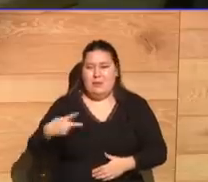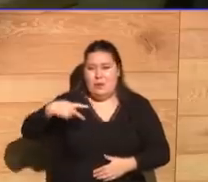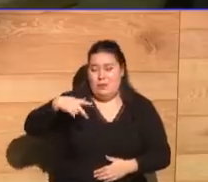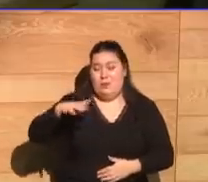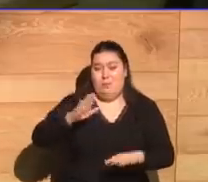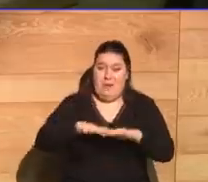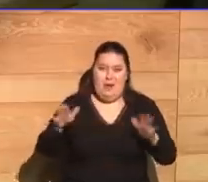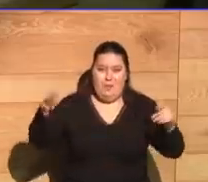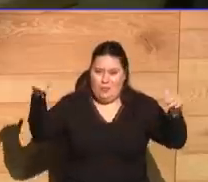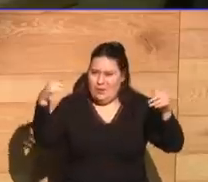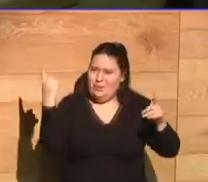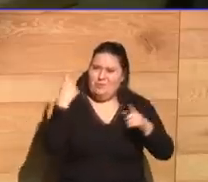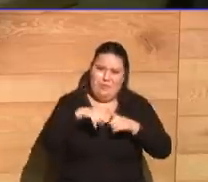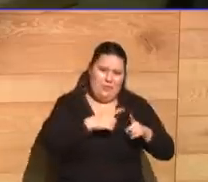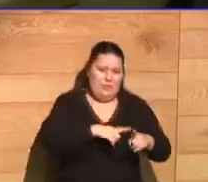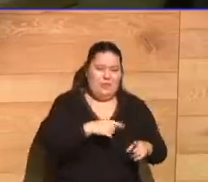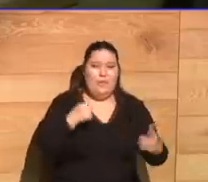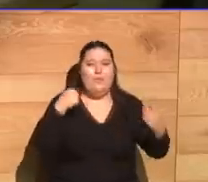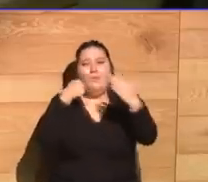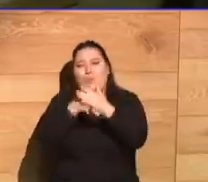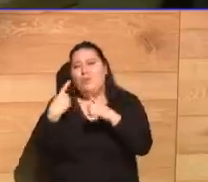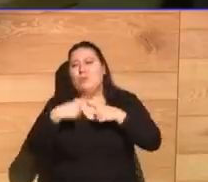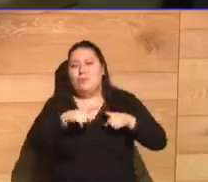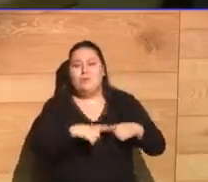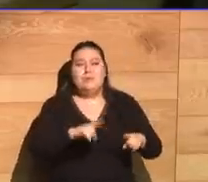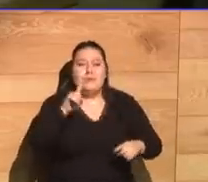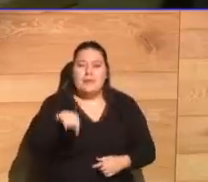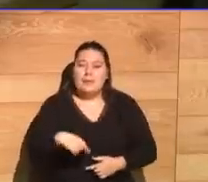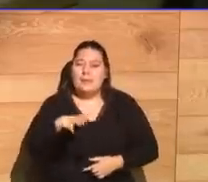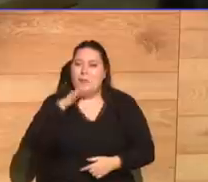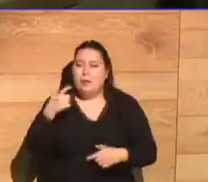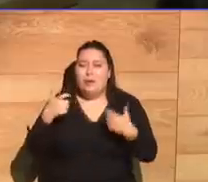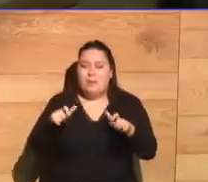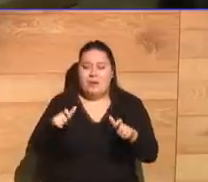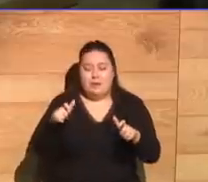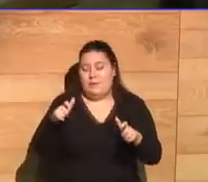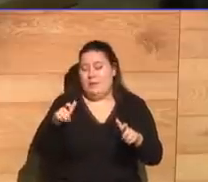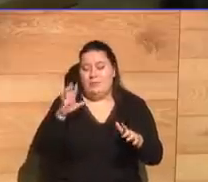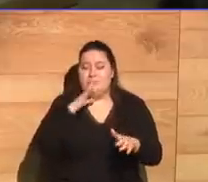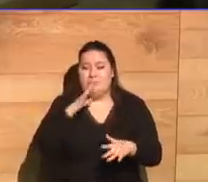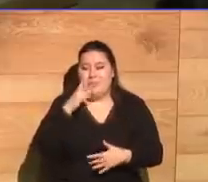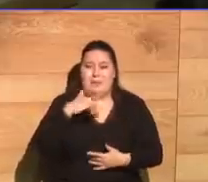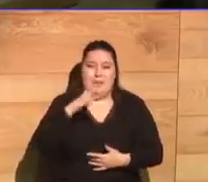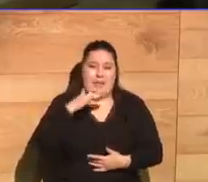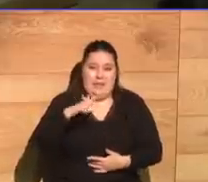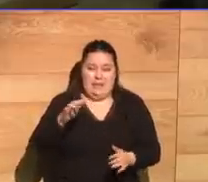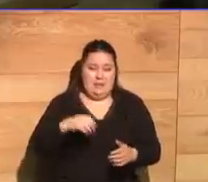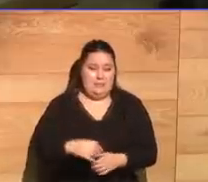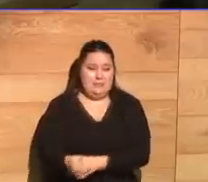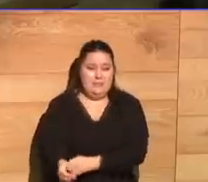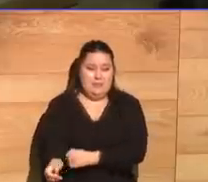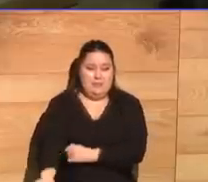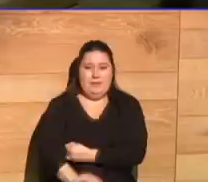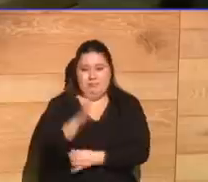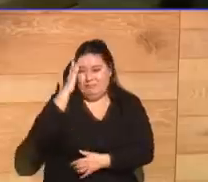y de diferentes continentes y fondos, y también porque tiene toda esta parte épica inicial... a lo David Lean, por decirlo así, con